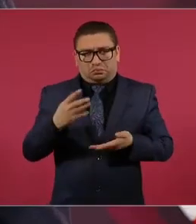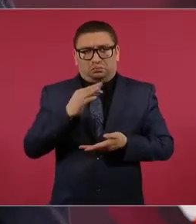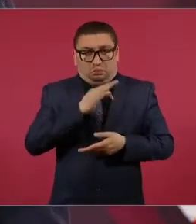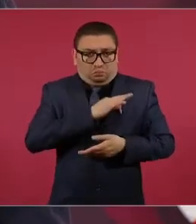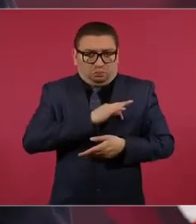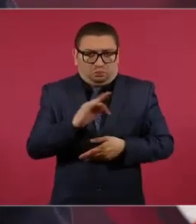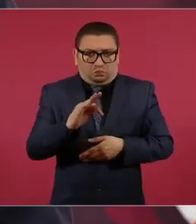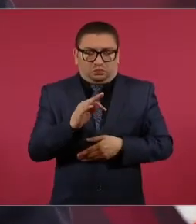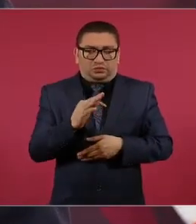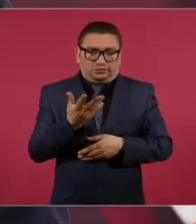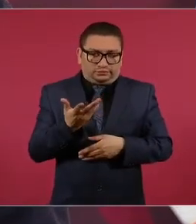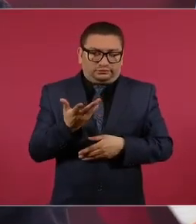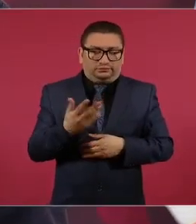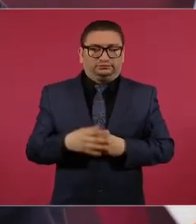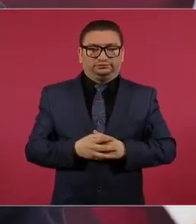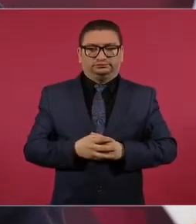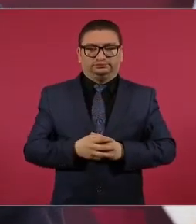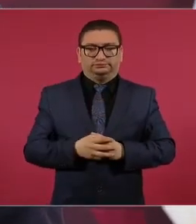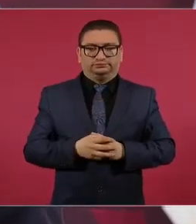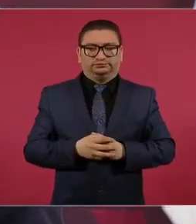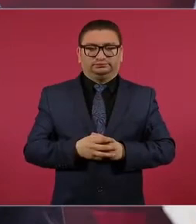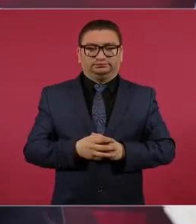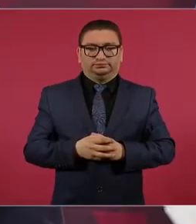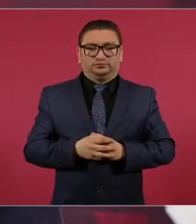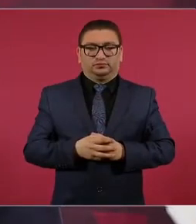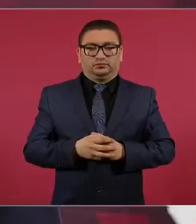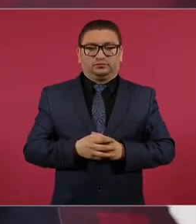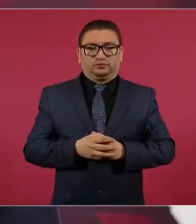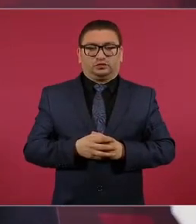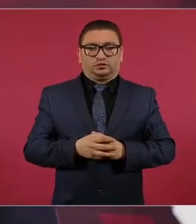pueda hacer